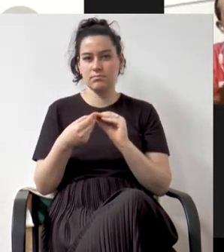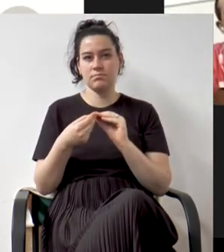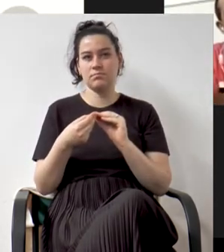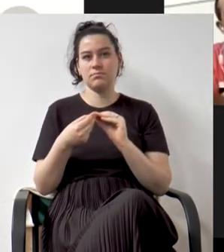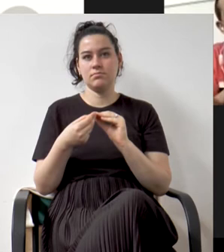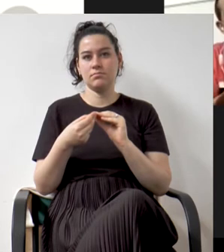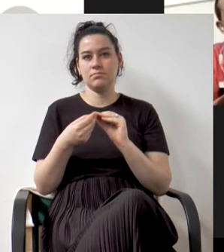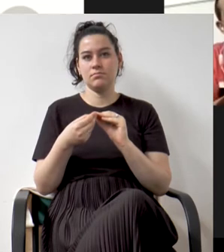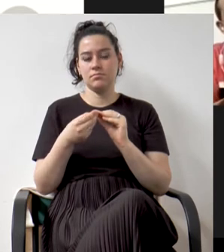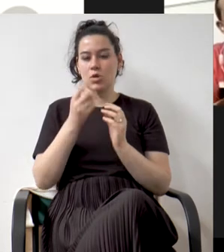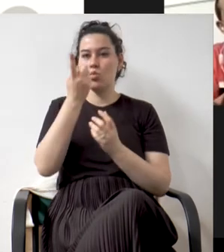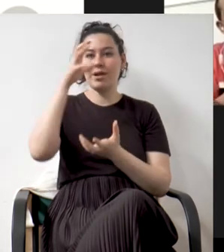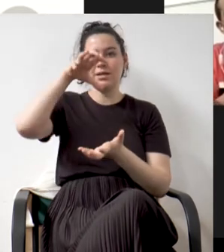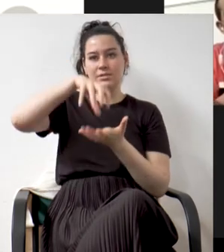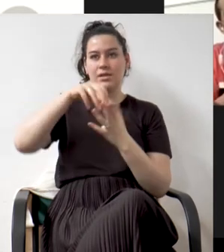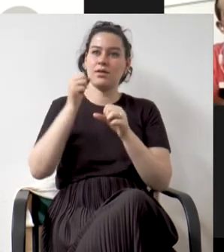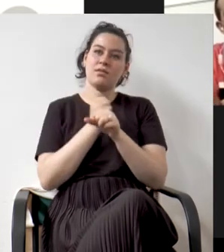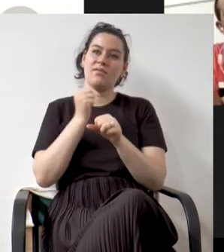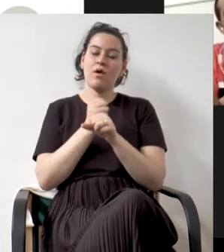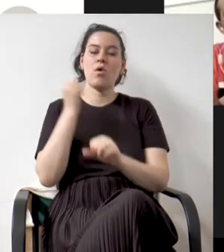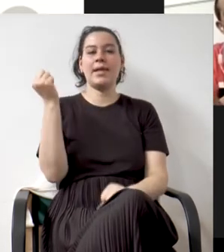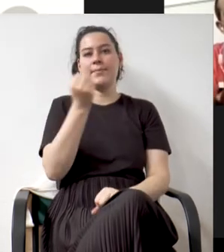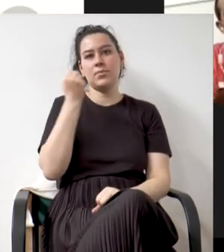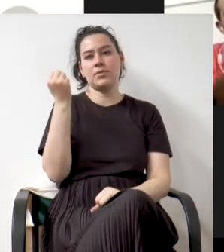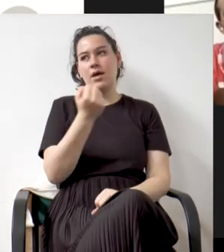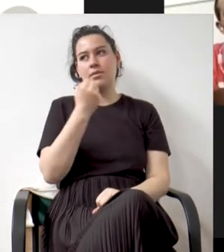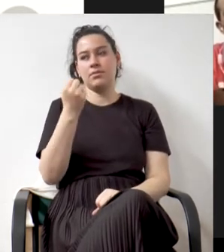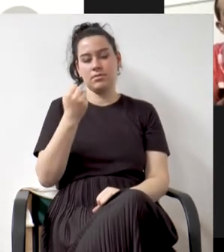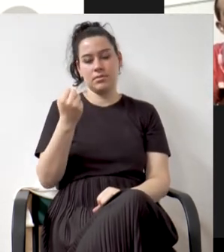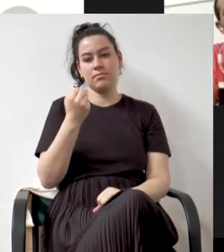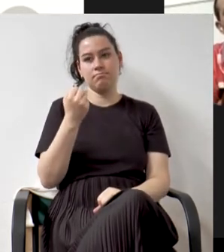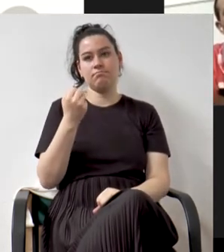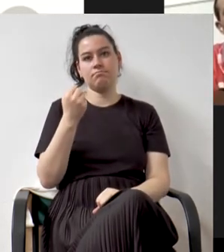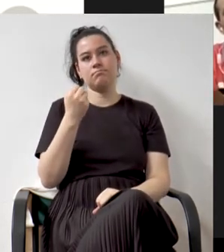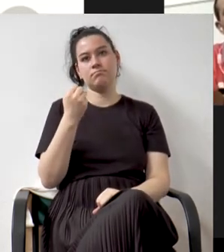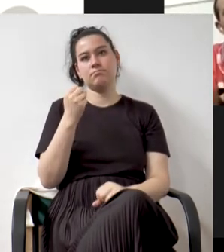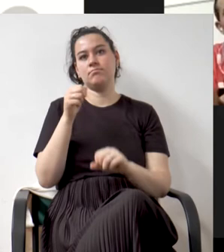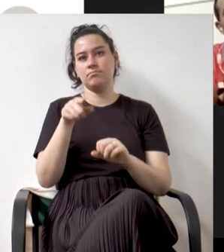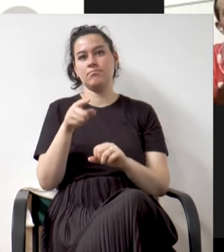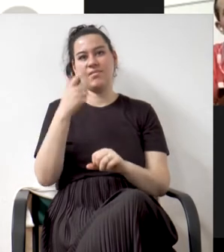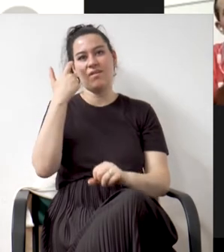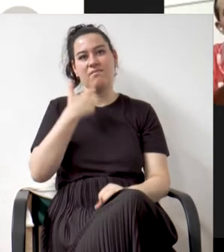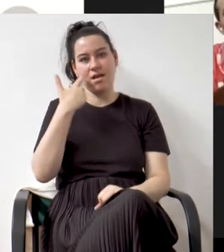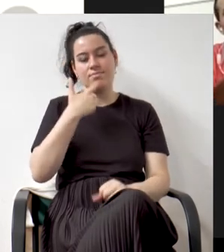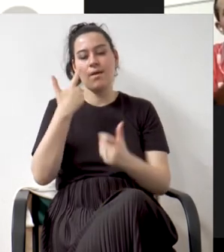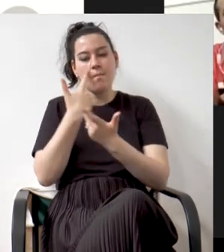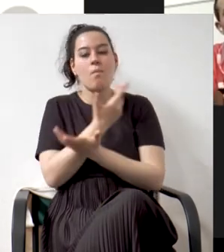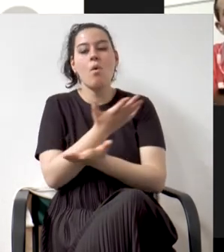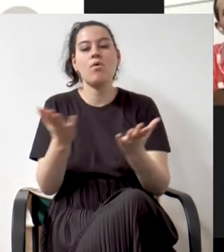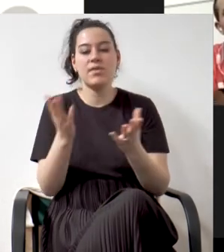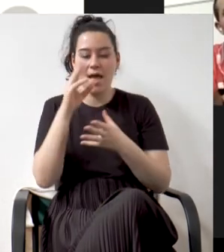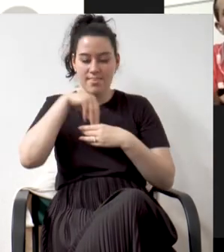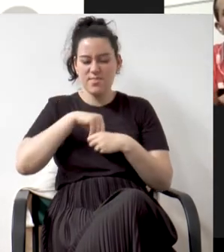en una sede con un trabajo muy importante hacia afuera de la sede y que no se ve todavía reflejado hacia la interna de la